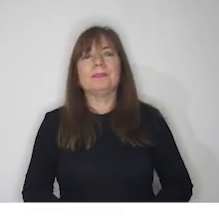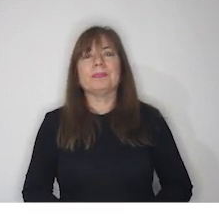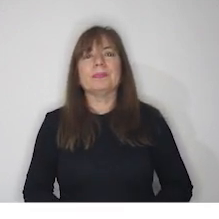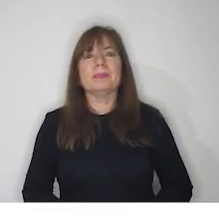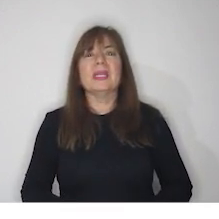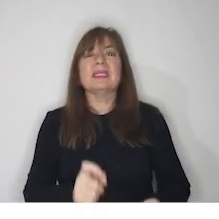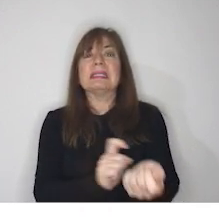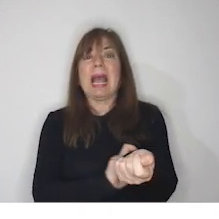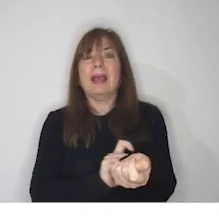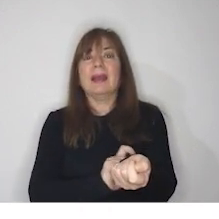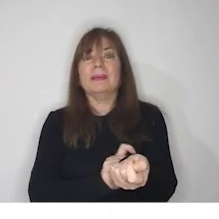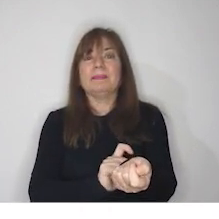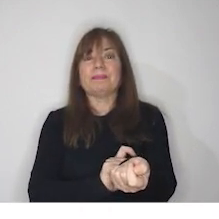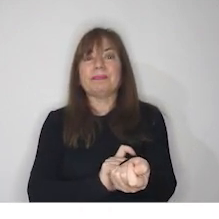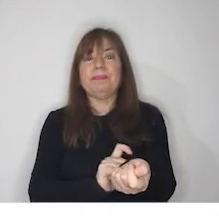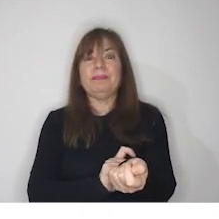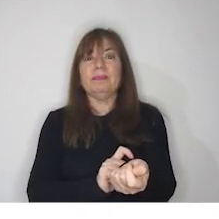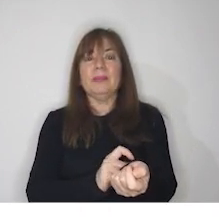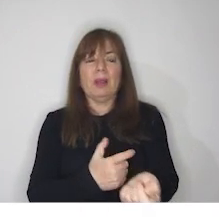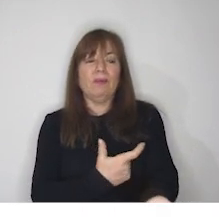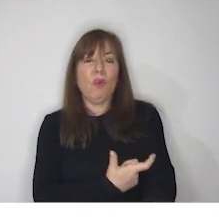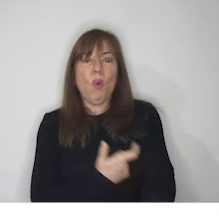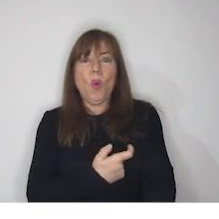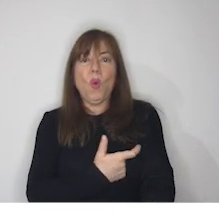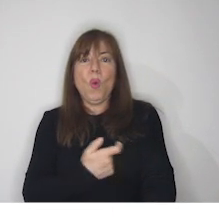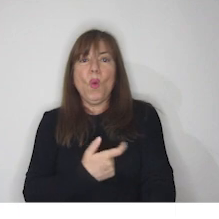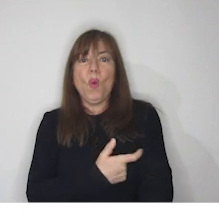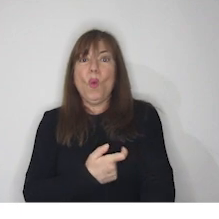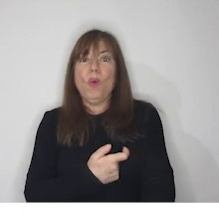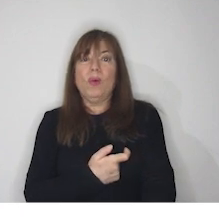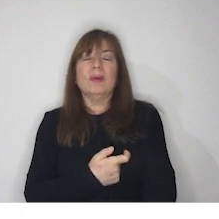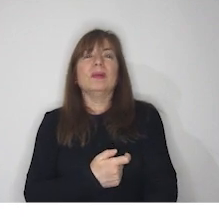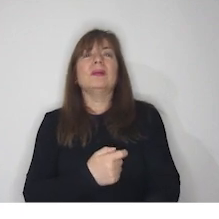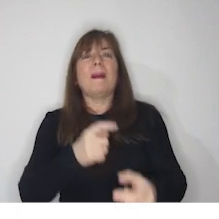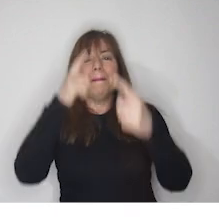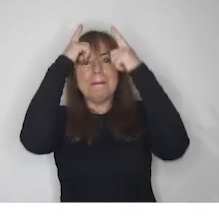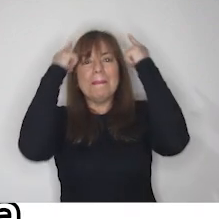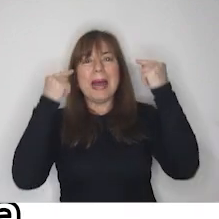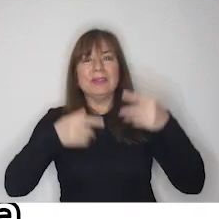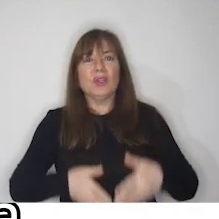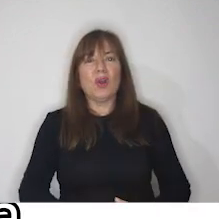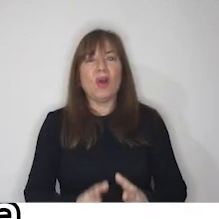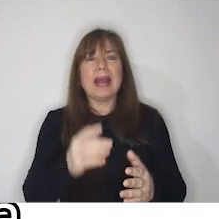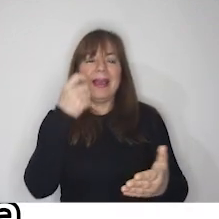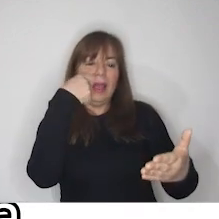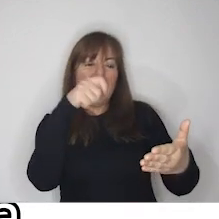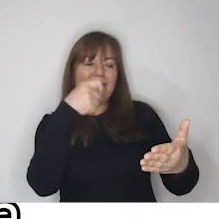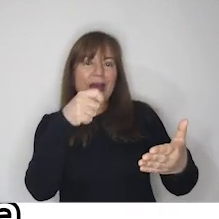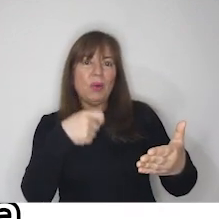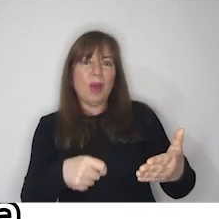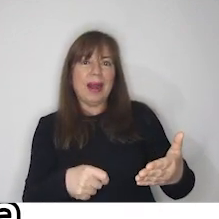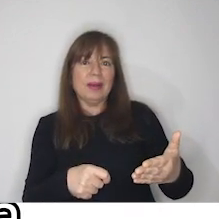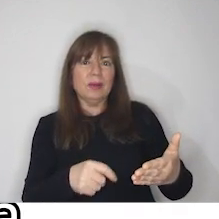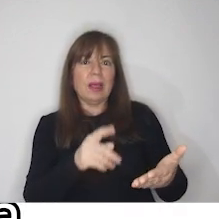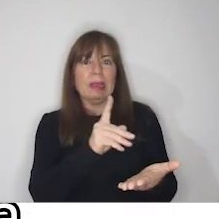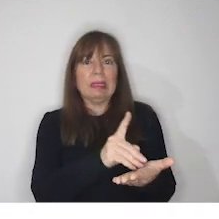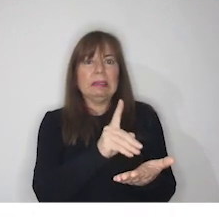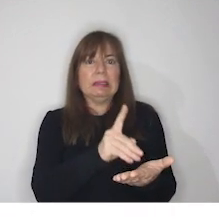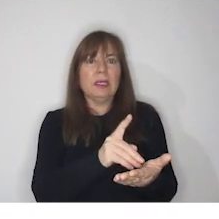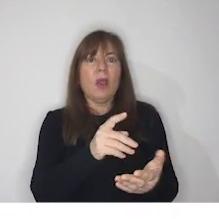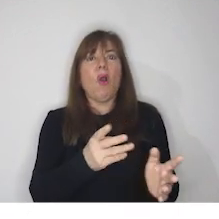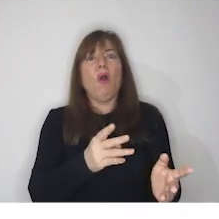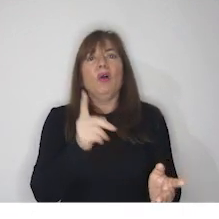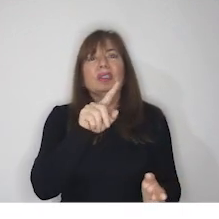de exámenes, entre ellos los exámenes de sangre. A través de una toma de muestra por tus venas, la matrona